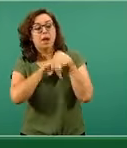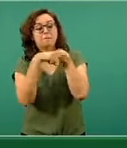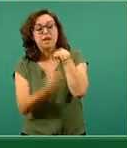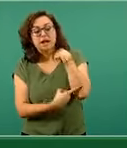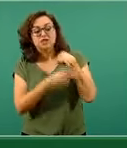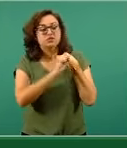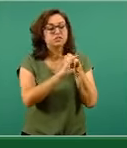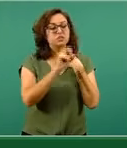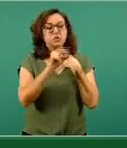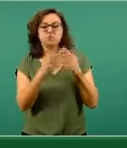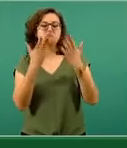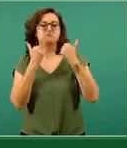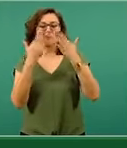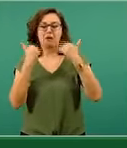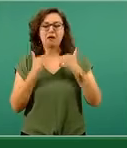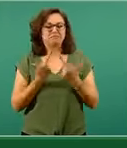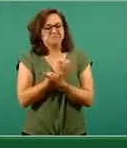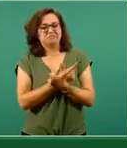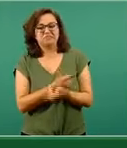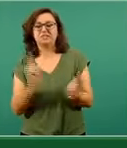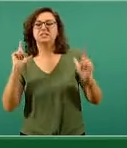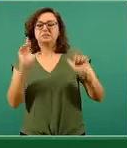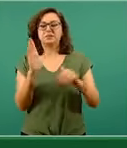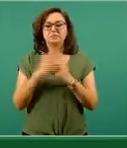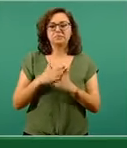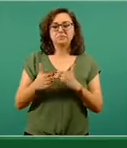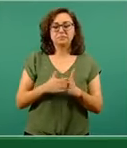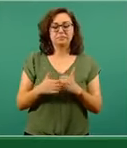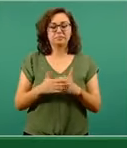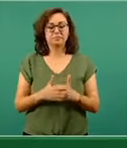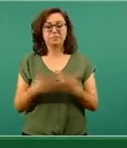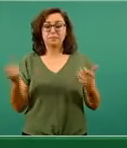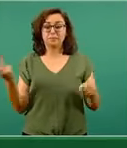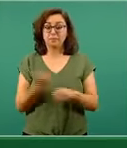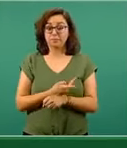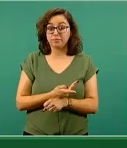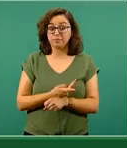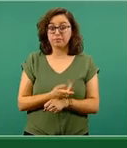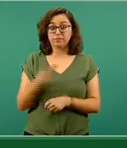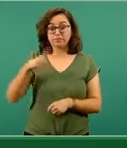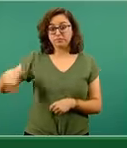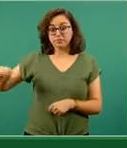este sentido. ¿Se va a hacer alguna capacitación